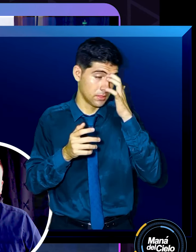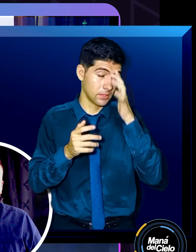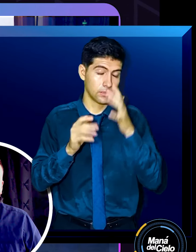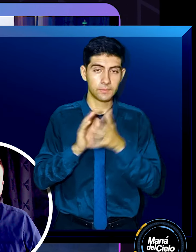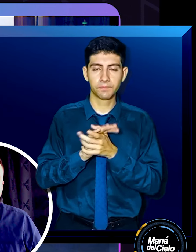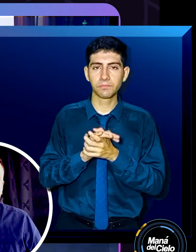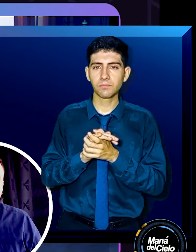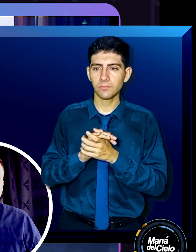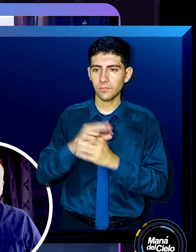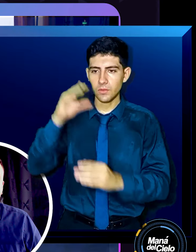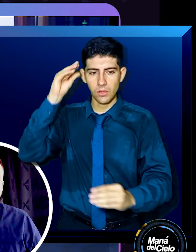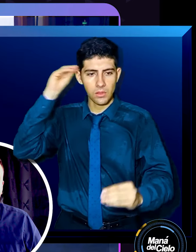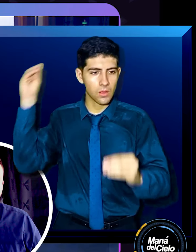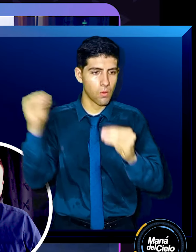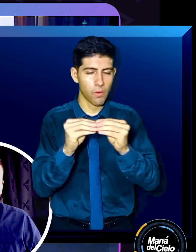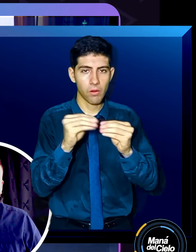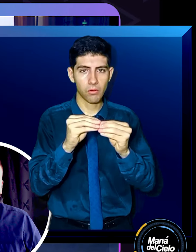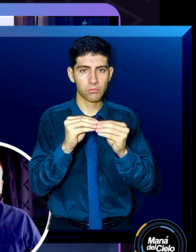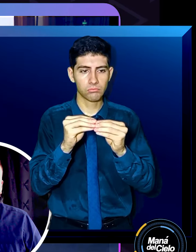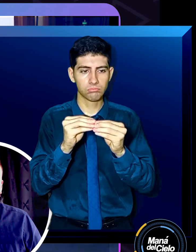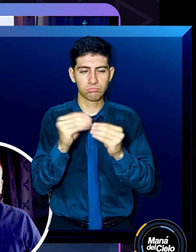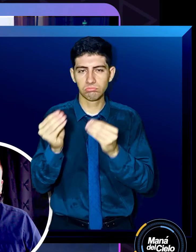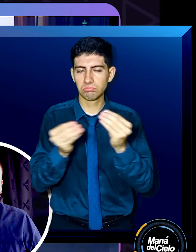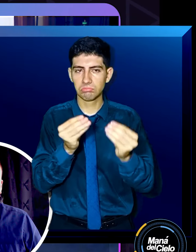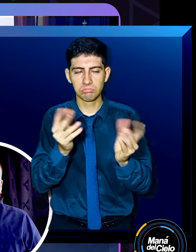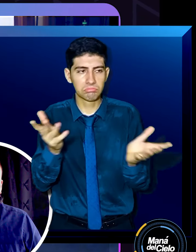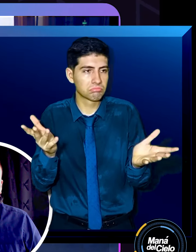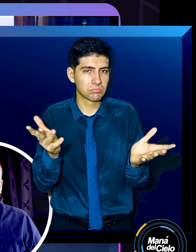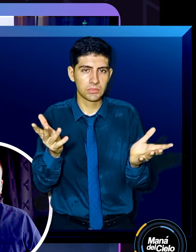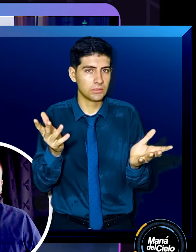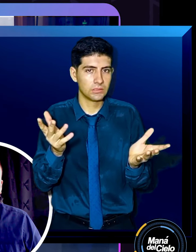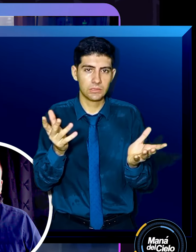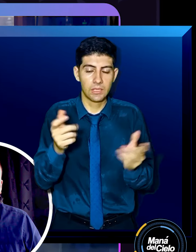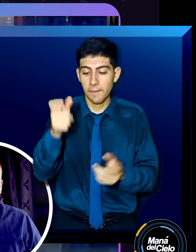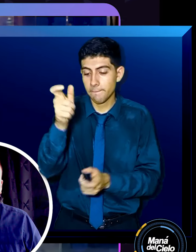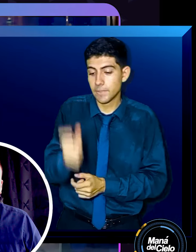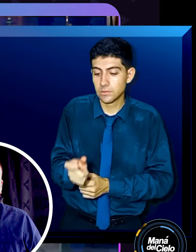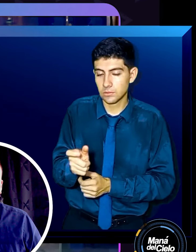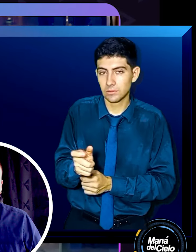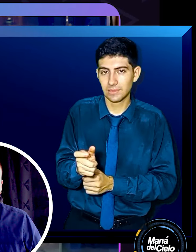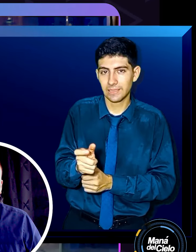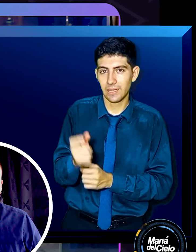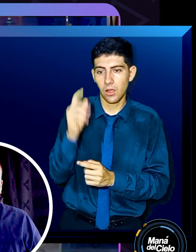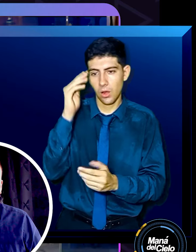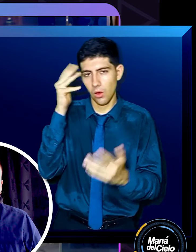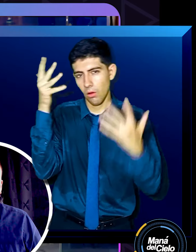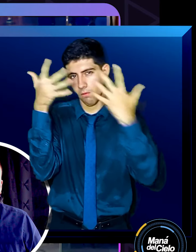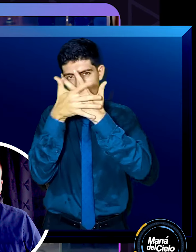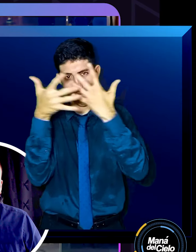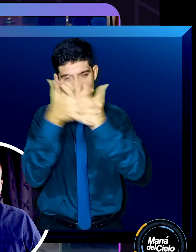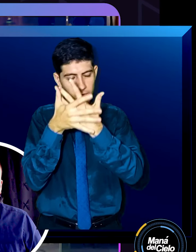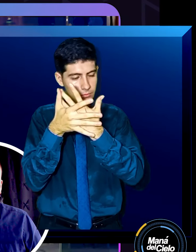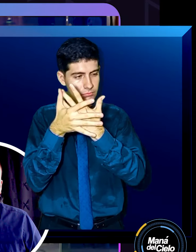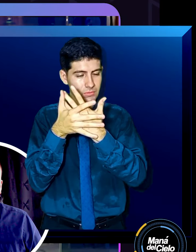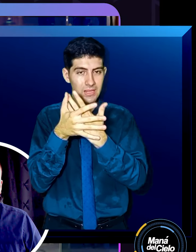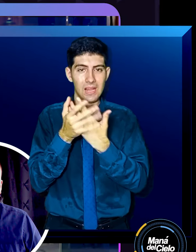hagan, los convenios que hagan. Hay gente que confunde la paz con la no